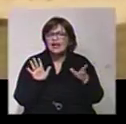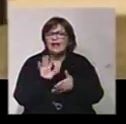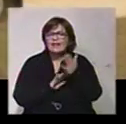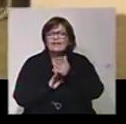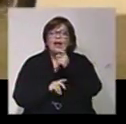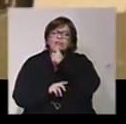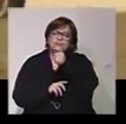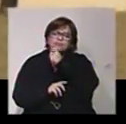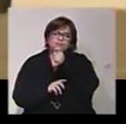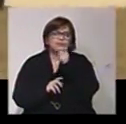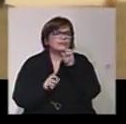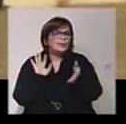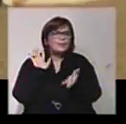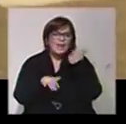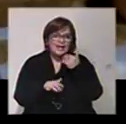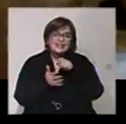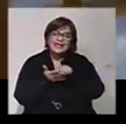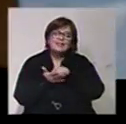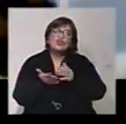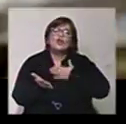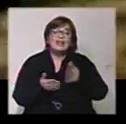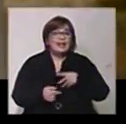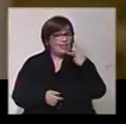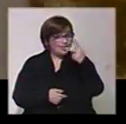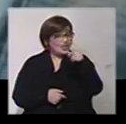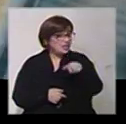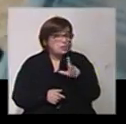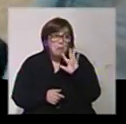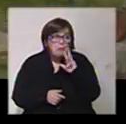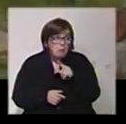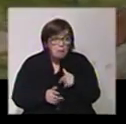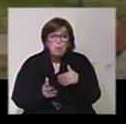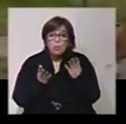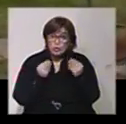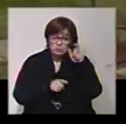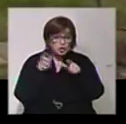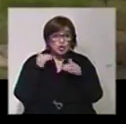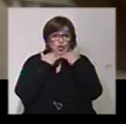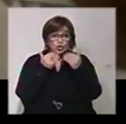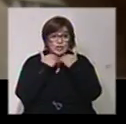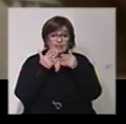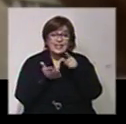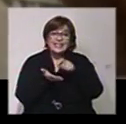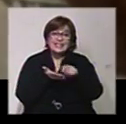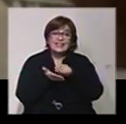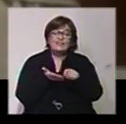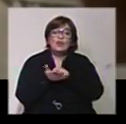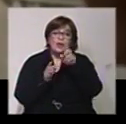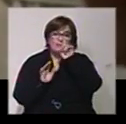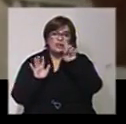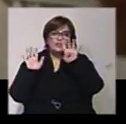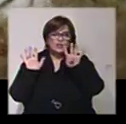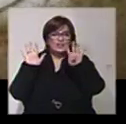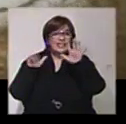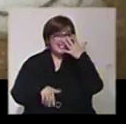como comunicador. Escribió dos novelas, capaz que eso es lo más desconocido para mucha gente, que escribió dos novelas en